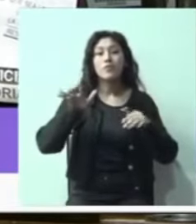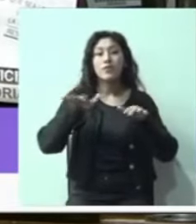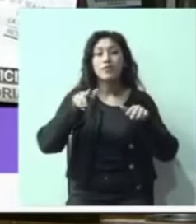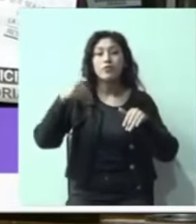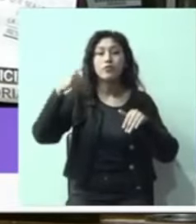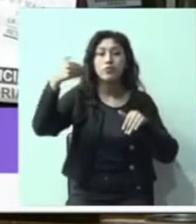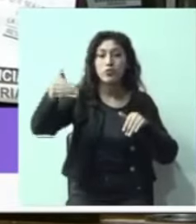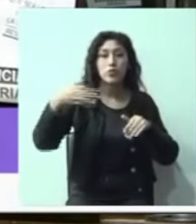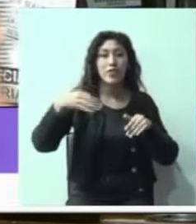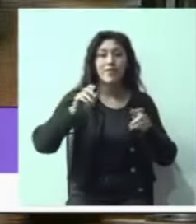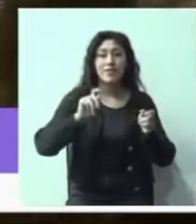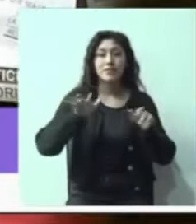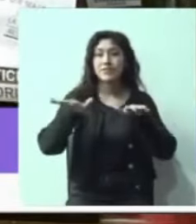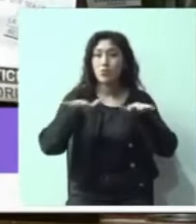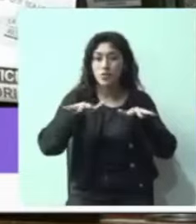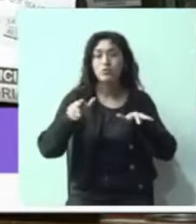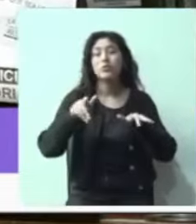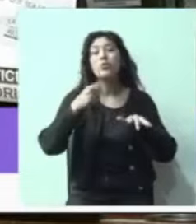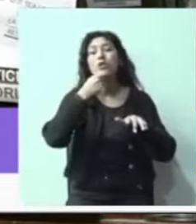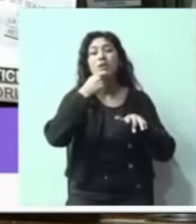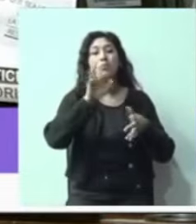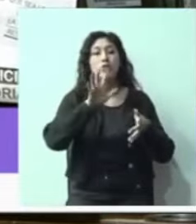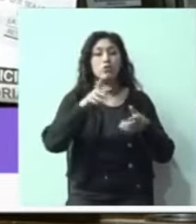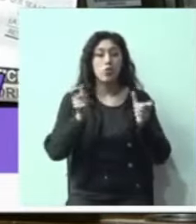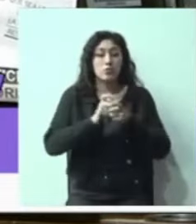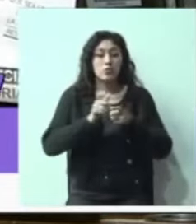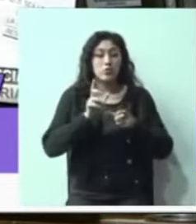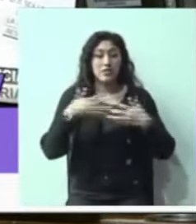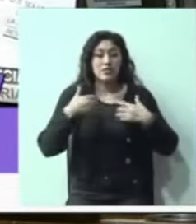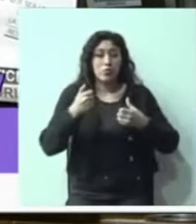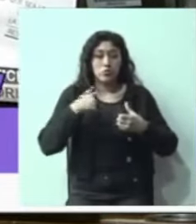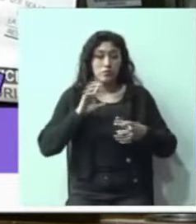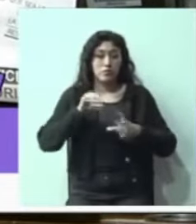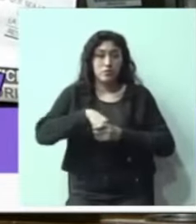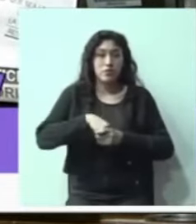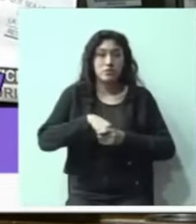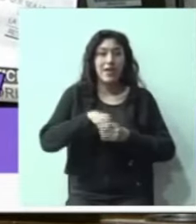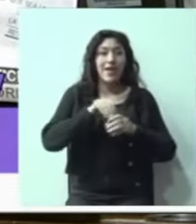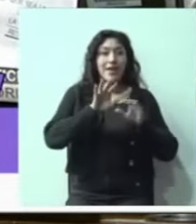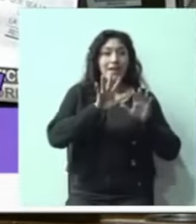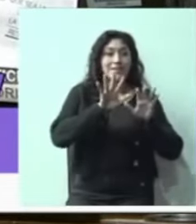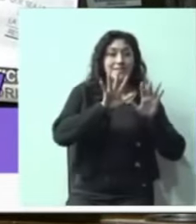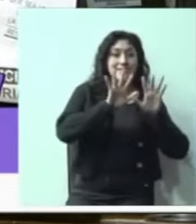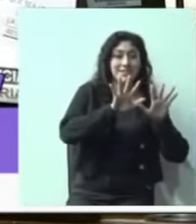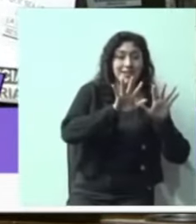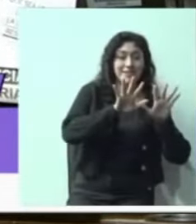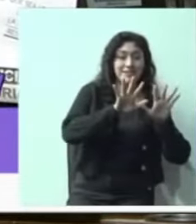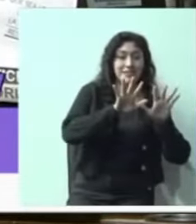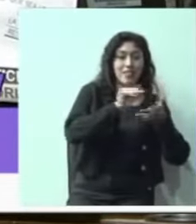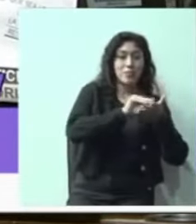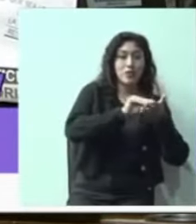es concreto. En la Comisión de Salud, que yo integro, 10 de los 15 diputados, es decir, dos